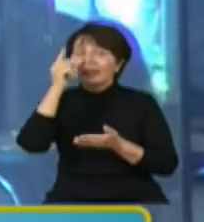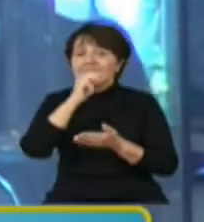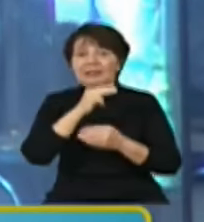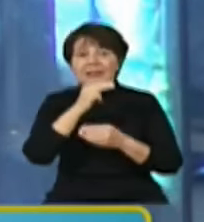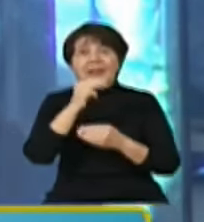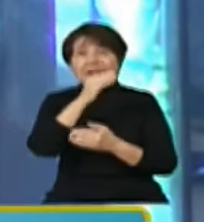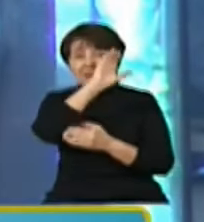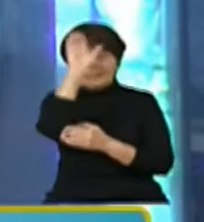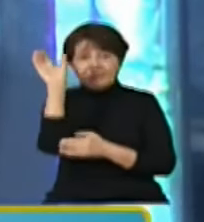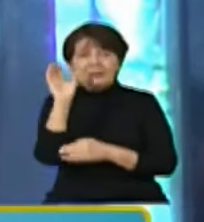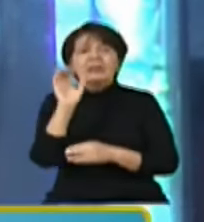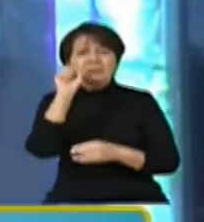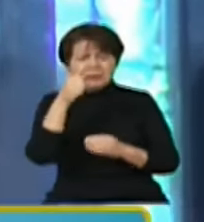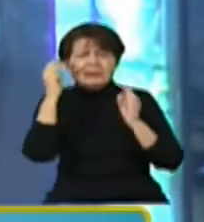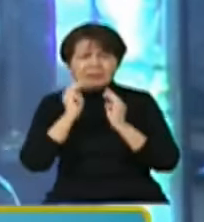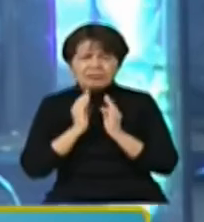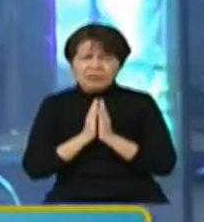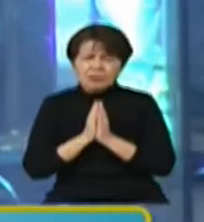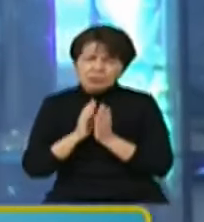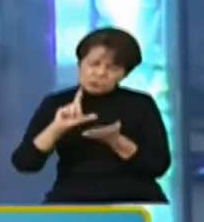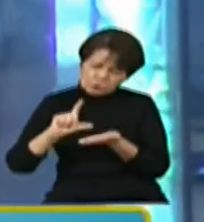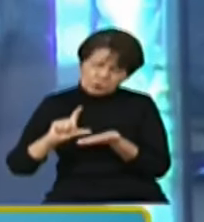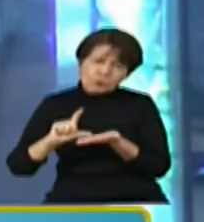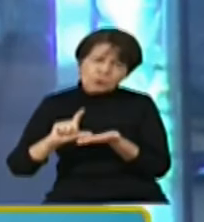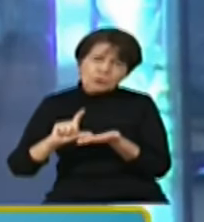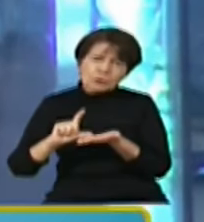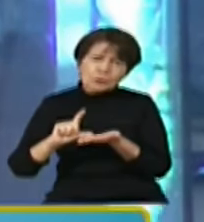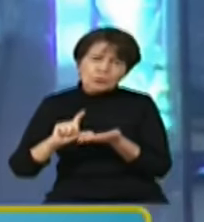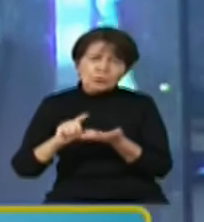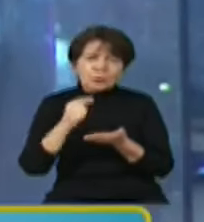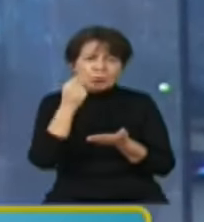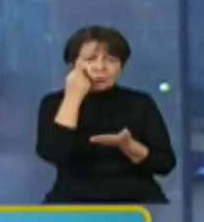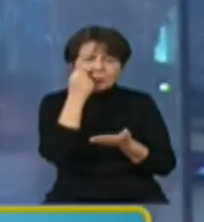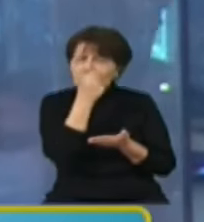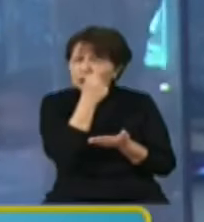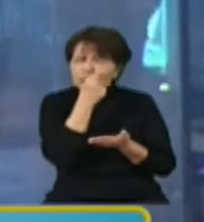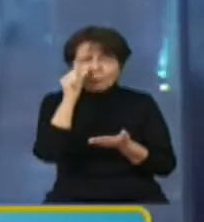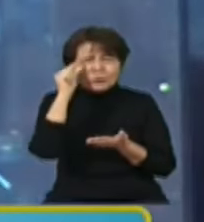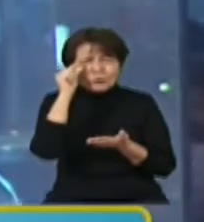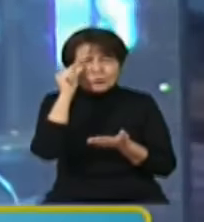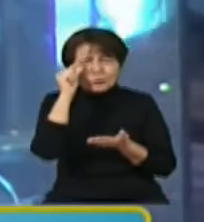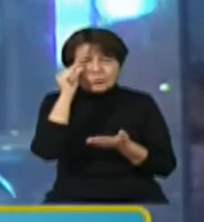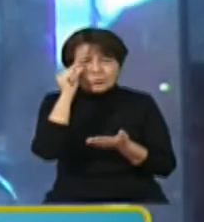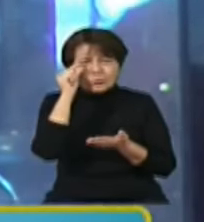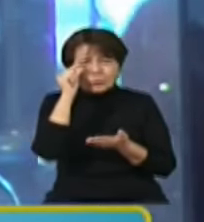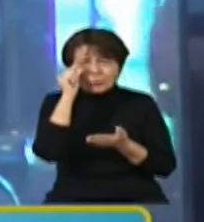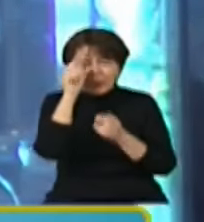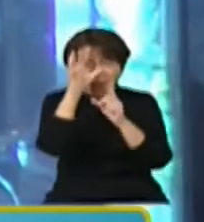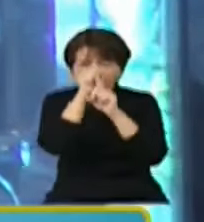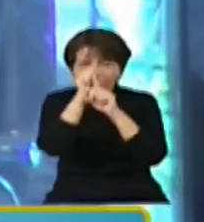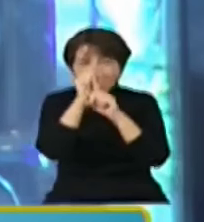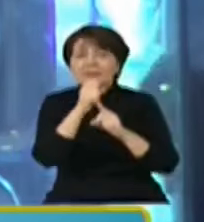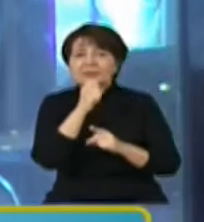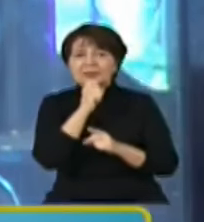Sí, la Virgen es pequeña, cuanto más sus ojos lo son, casi